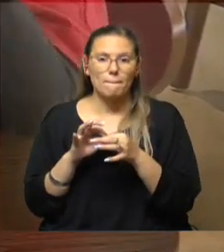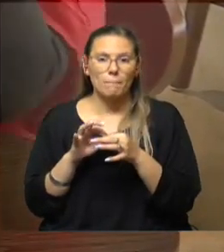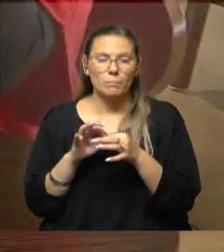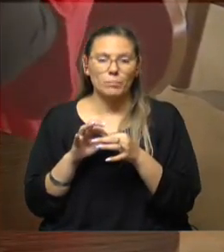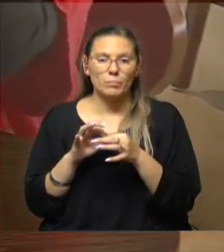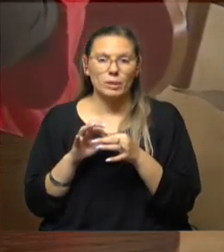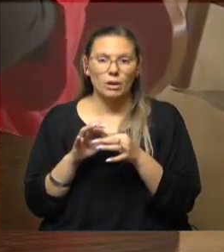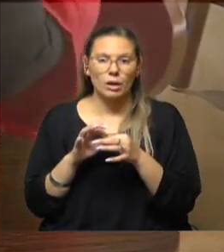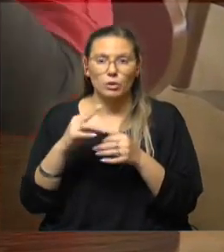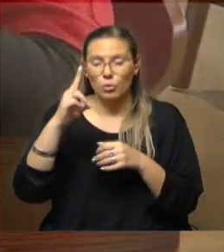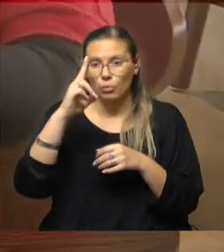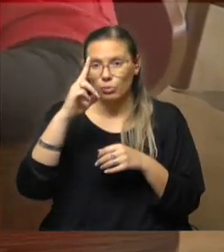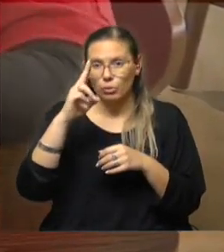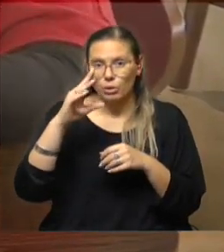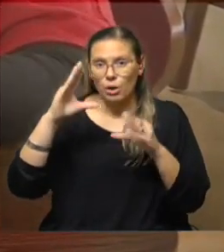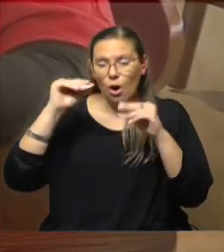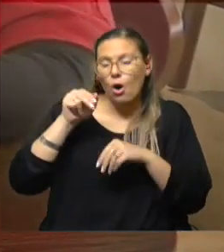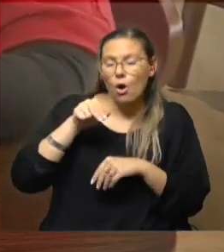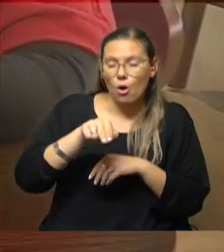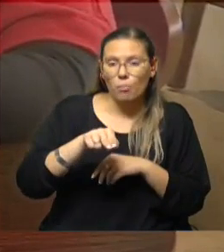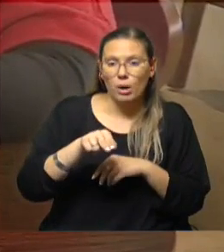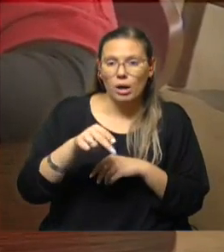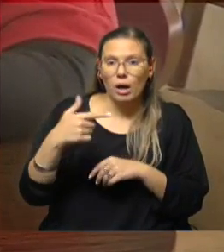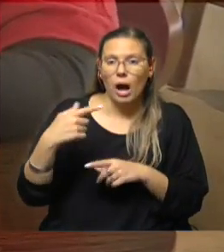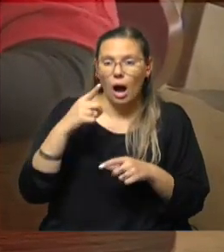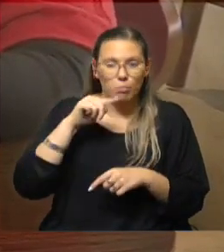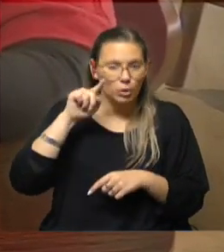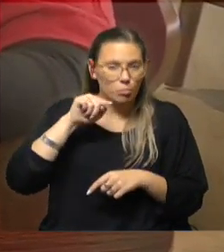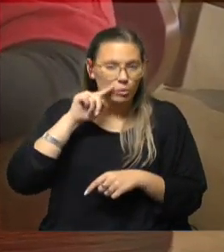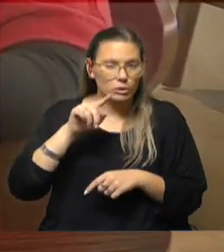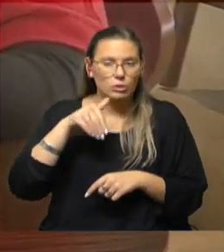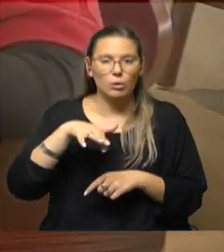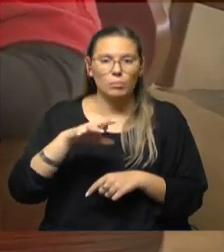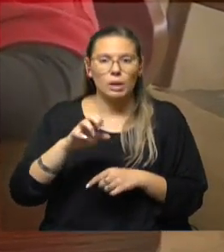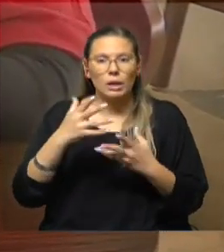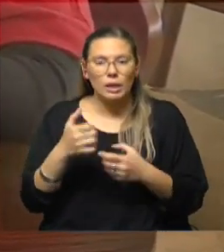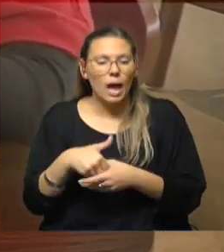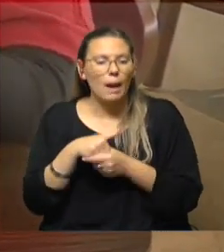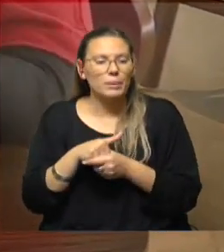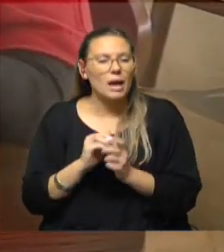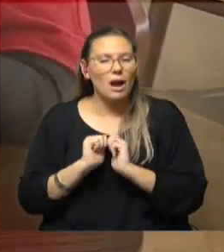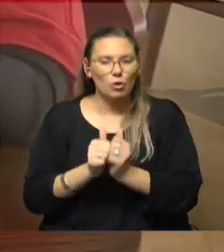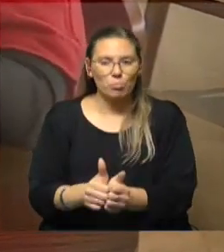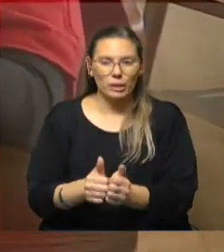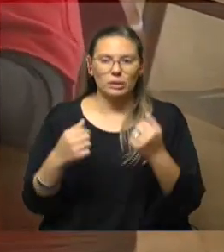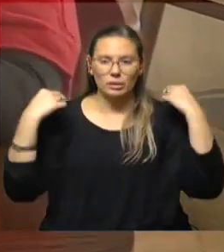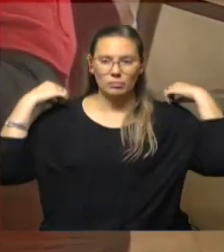en un coma inducido el personaje de Mirta, y ella ha pedido que quiere que estén sus amigas con ella. Entonces